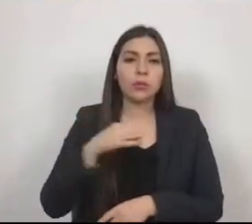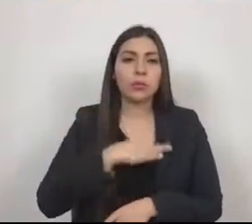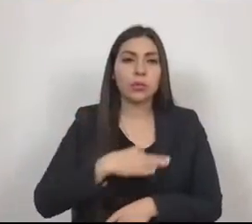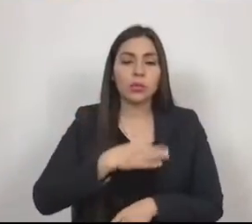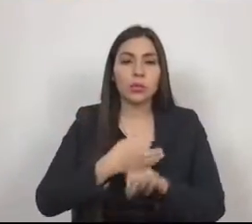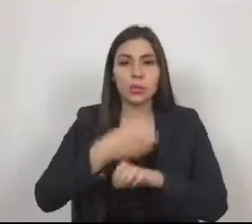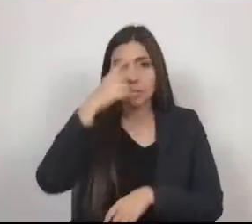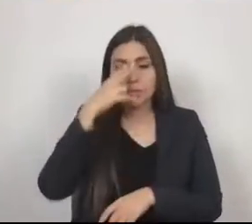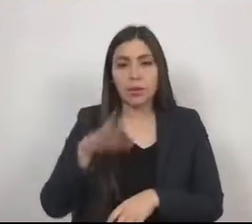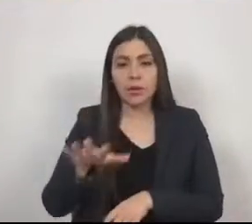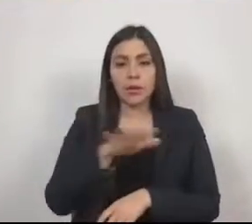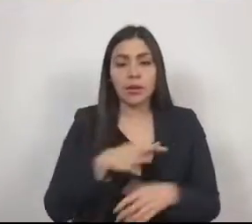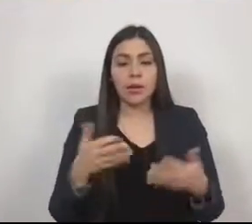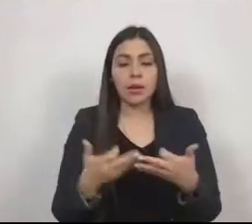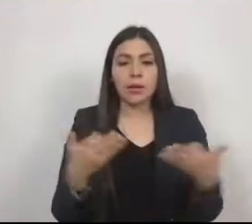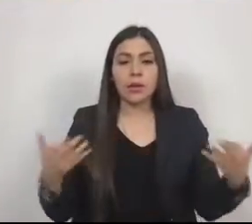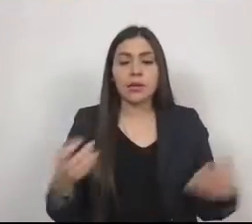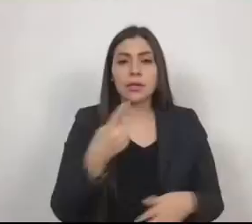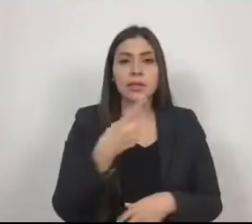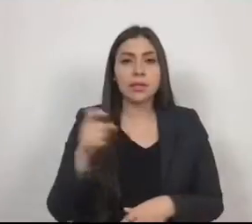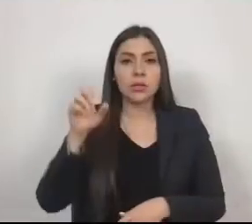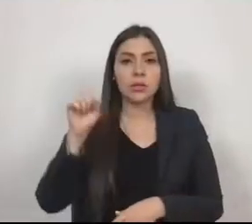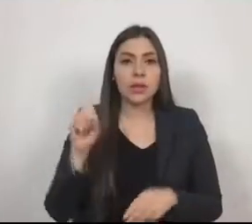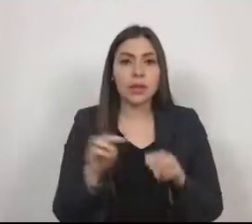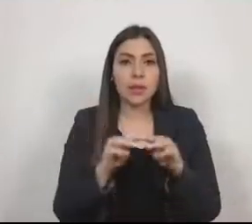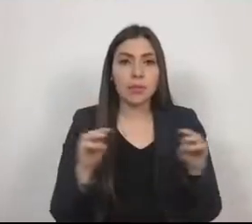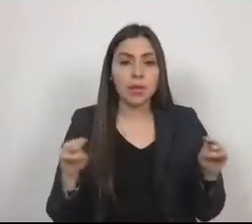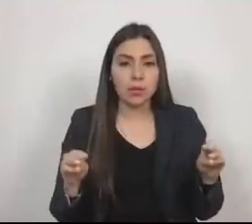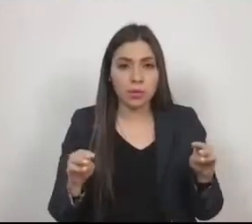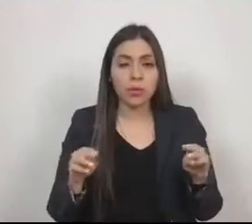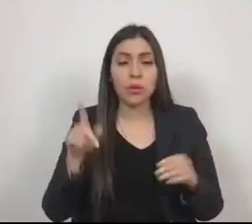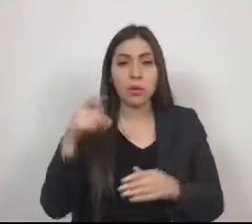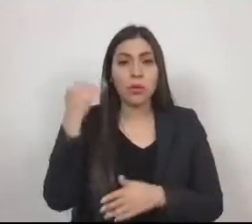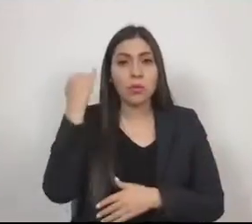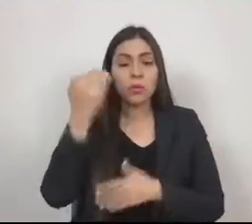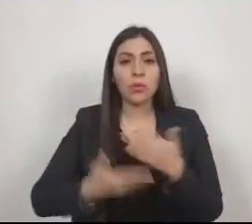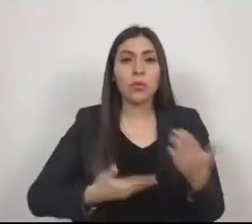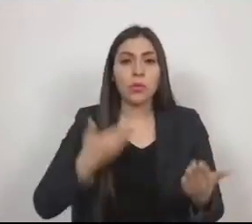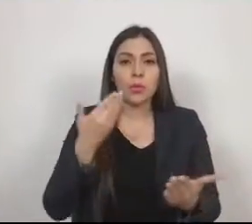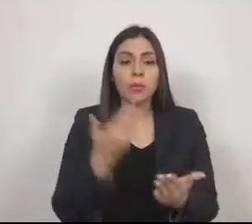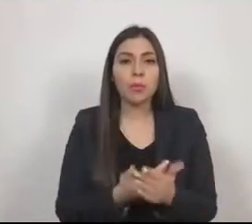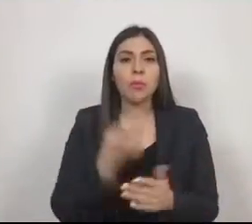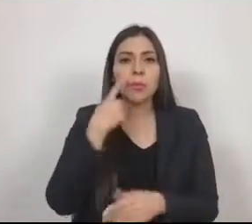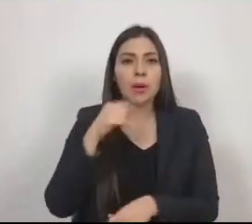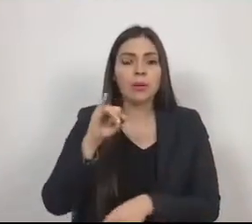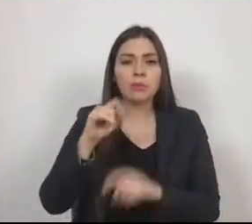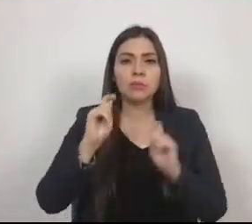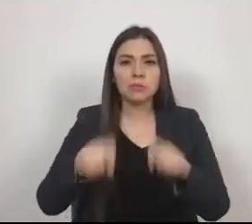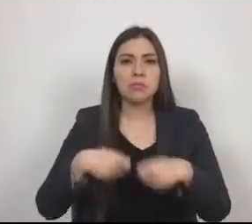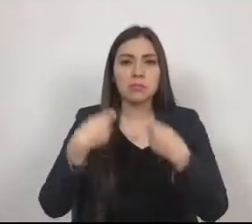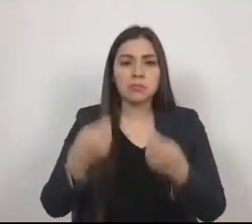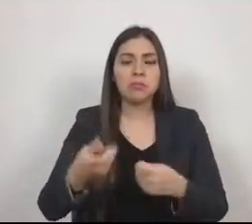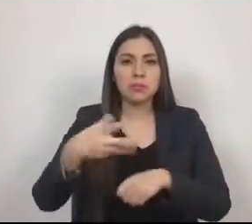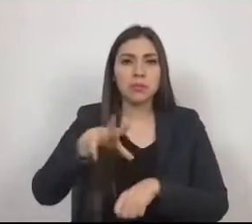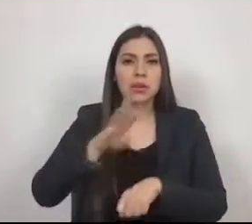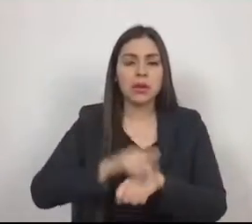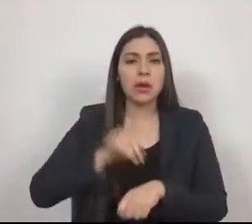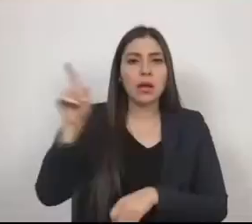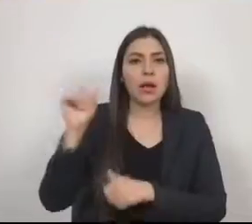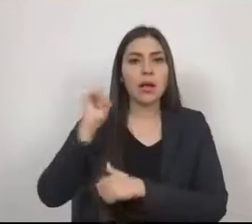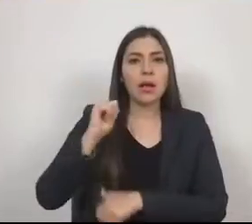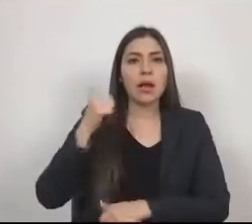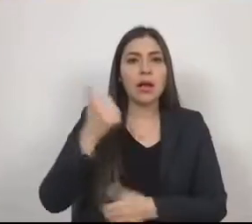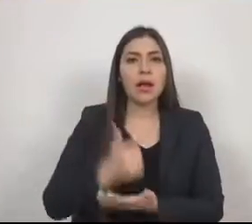superficie de 160 metros cuadrados, iniciativa con proyecto de decreto por el que se autoriza al Honorable Ayuntamiento de San José del